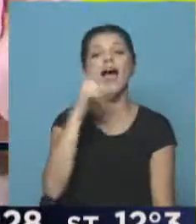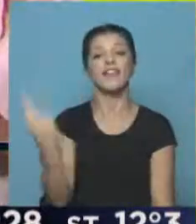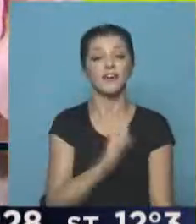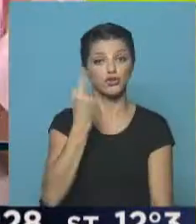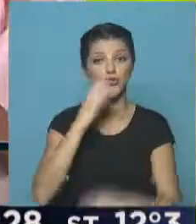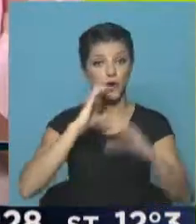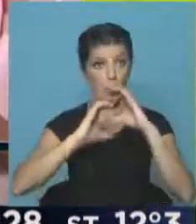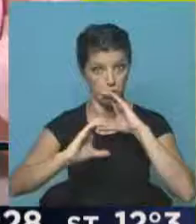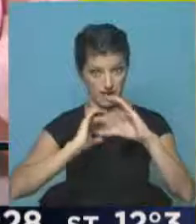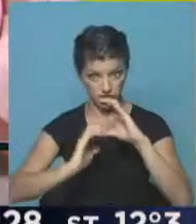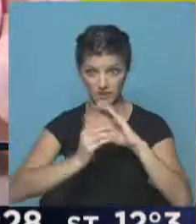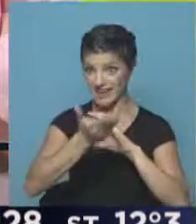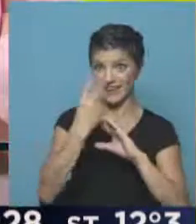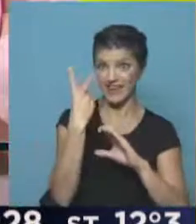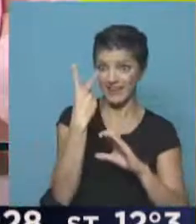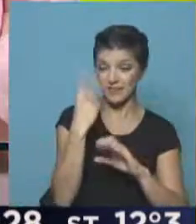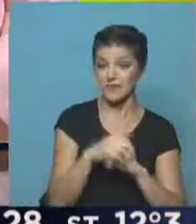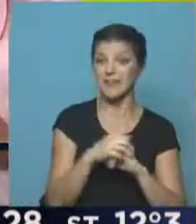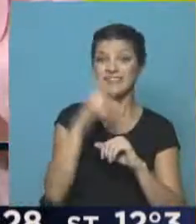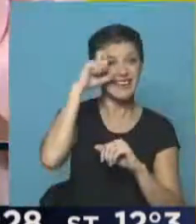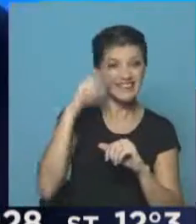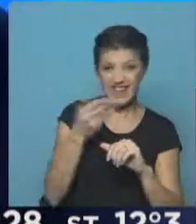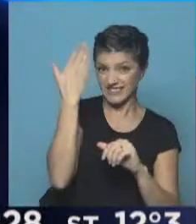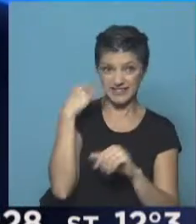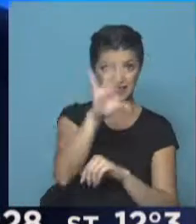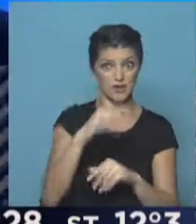había tomado y que había formalizado hace nada más que 10 días.